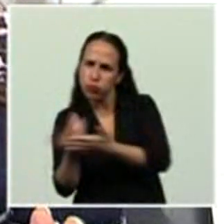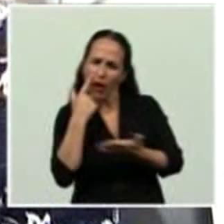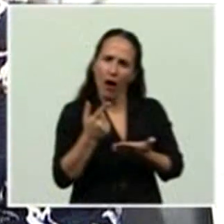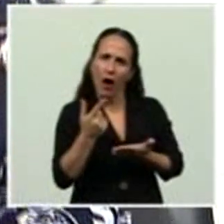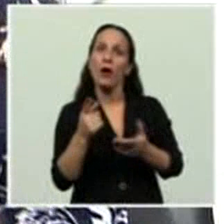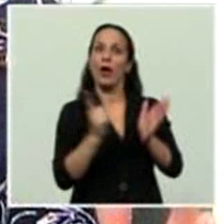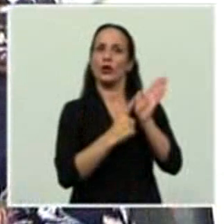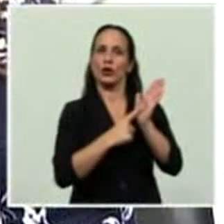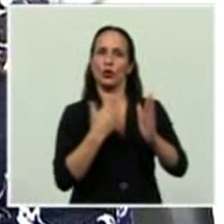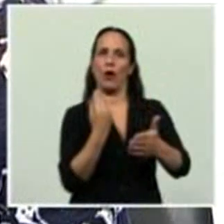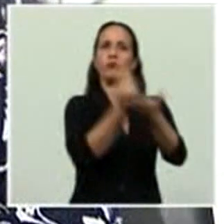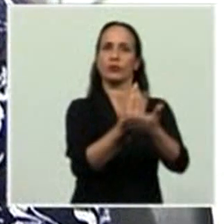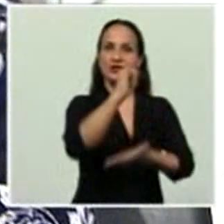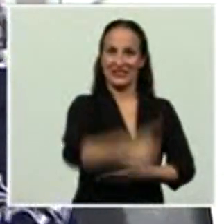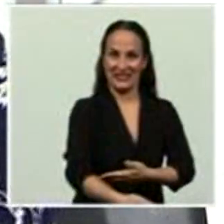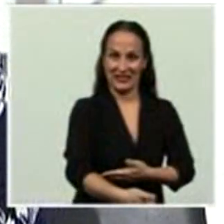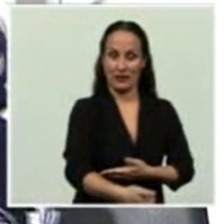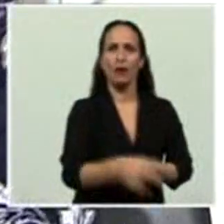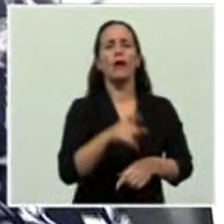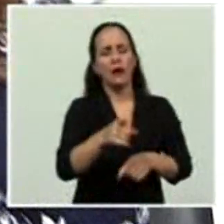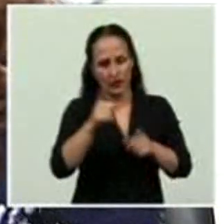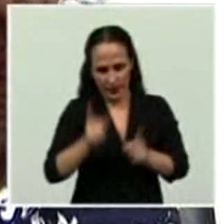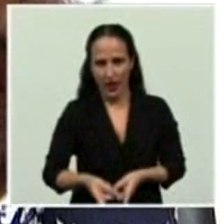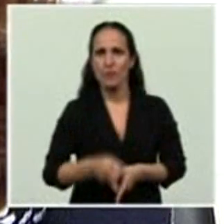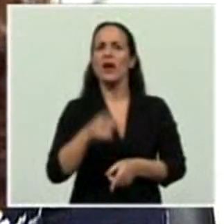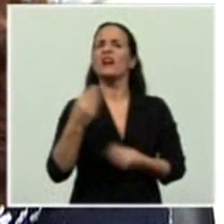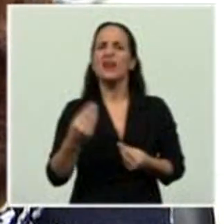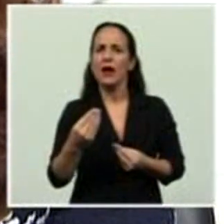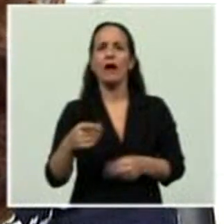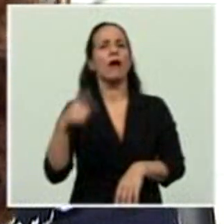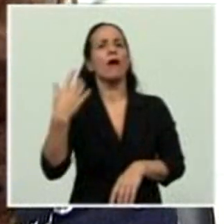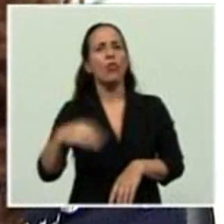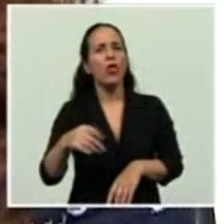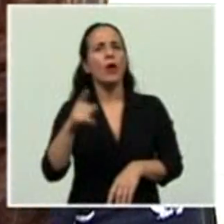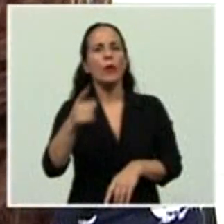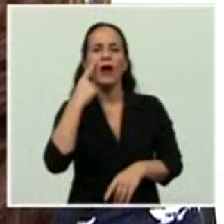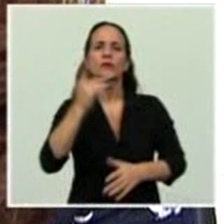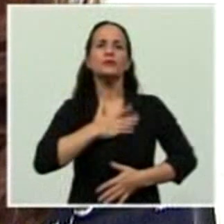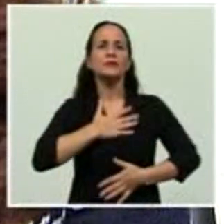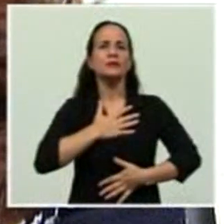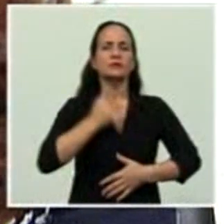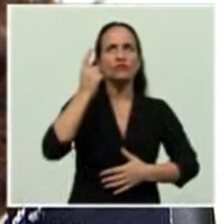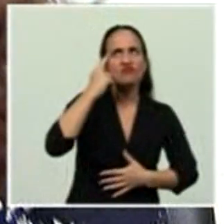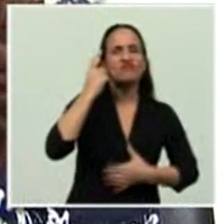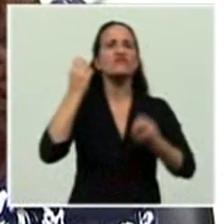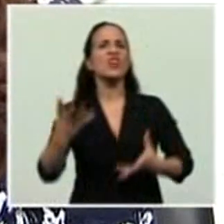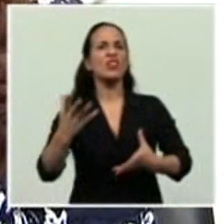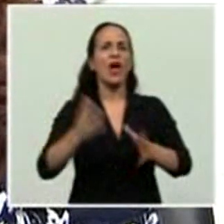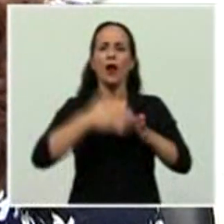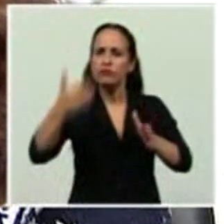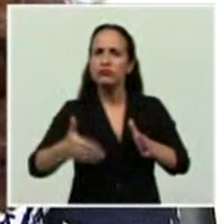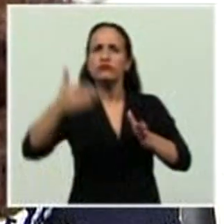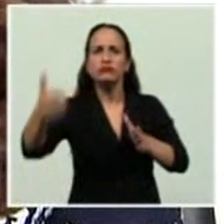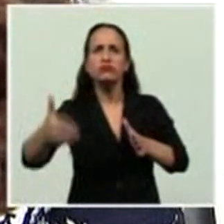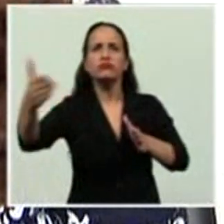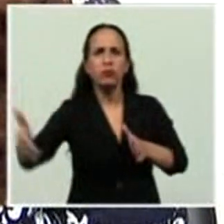titularidades Estos y otros también la obligación de exámenes psicofísicos periódicos cosa que debería